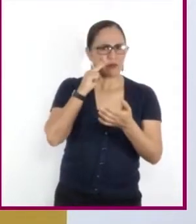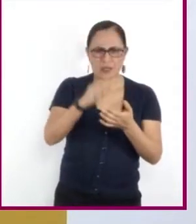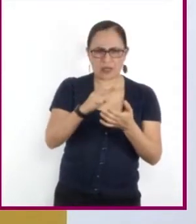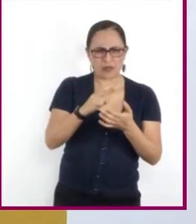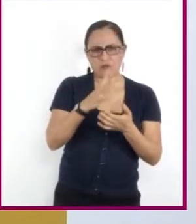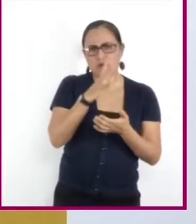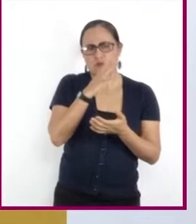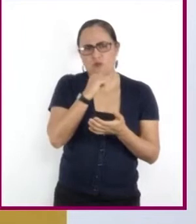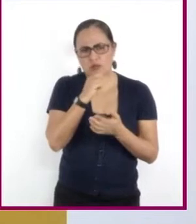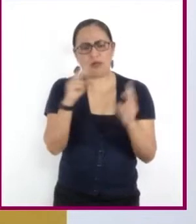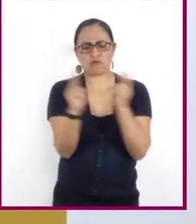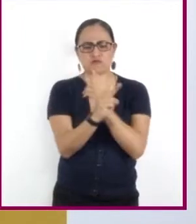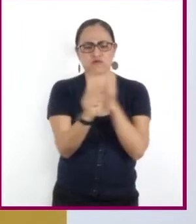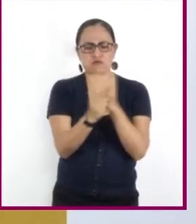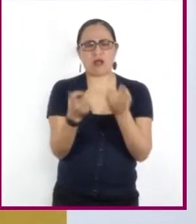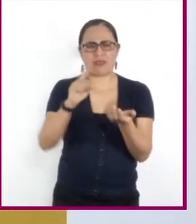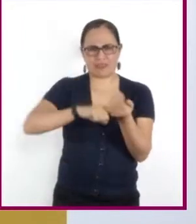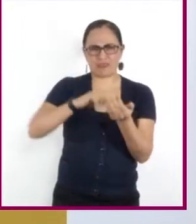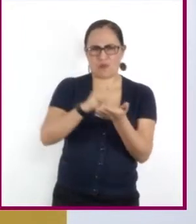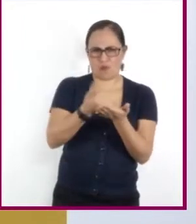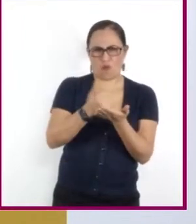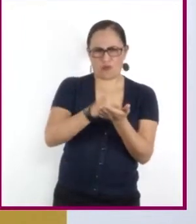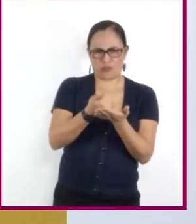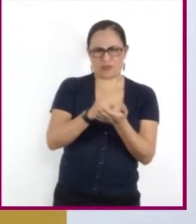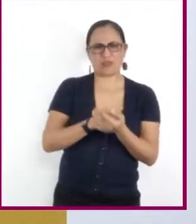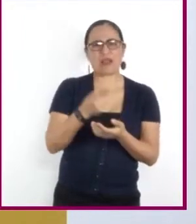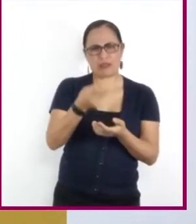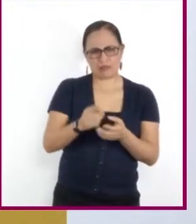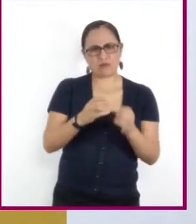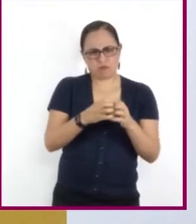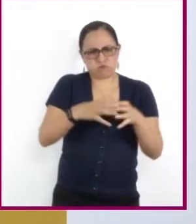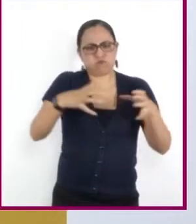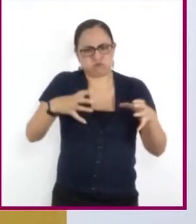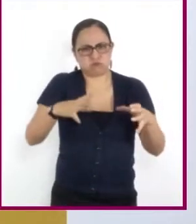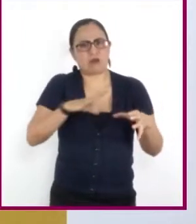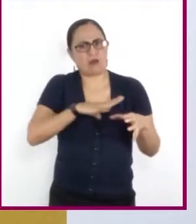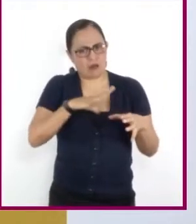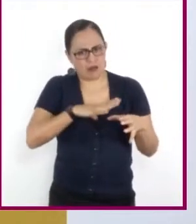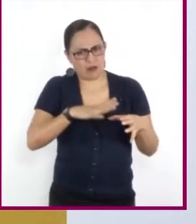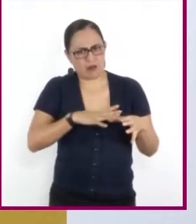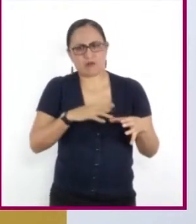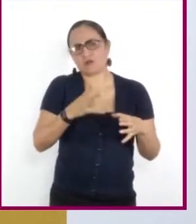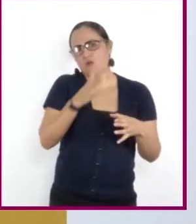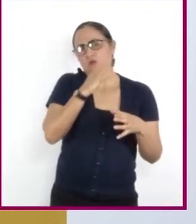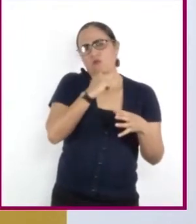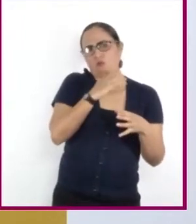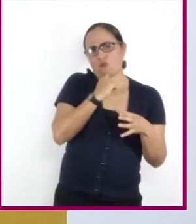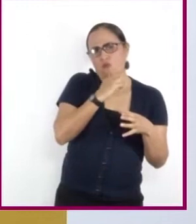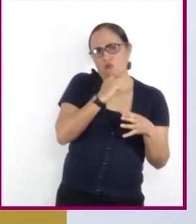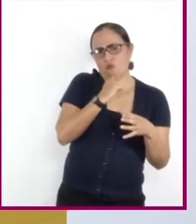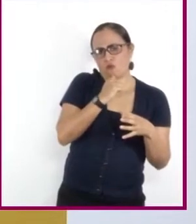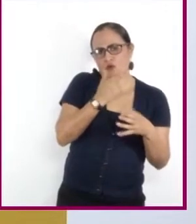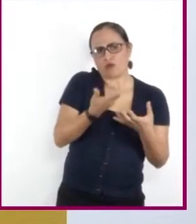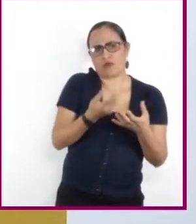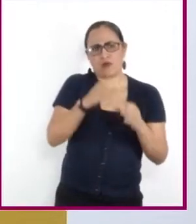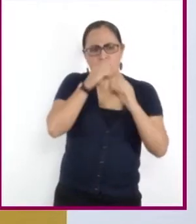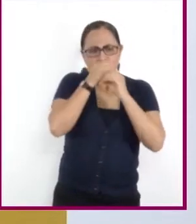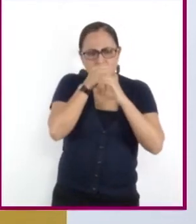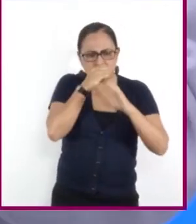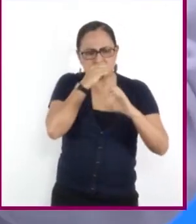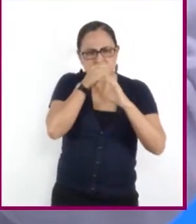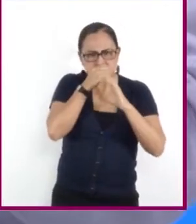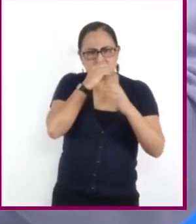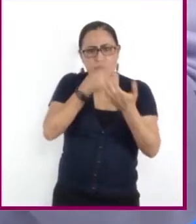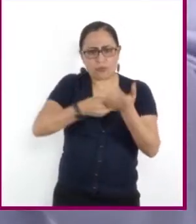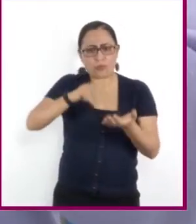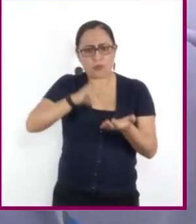hay aire dentro de la botella y este ocupa un volumen que no puede ser invadido al inflar el globo.